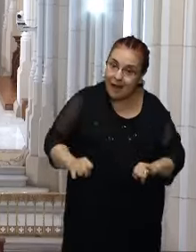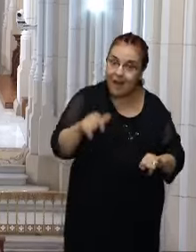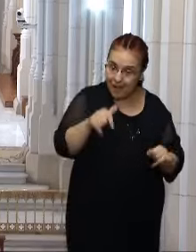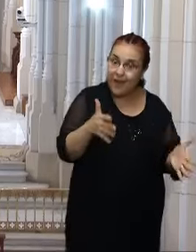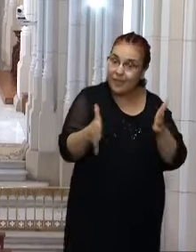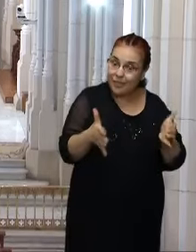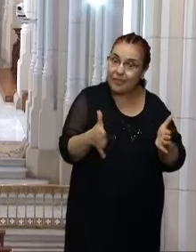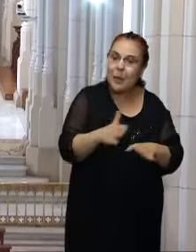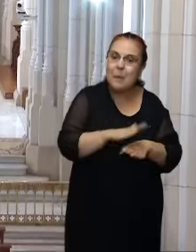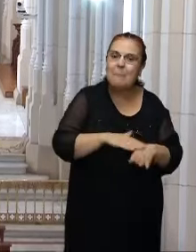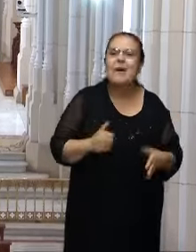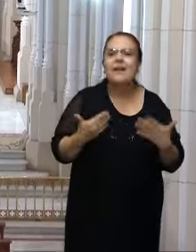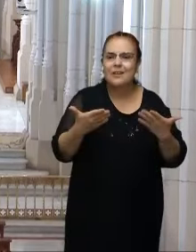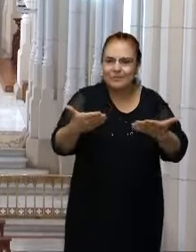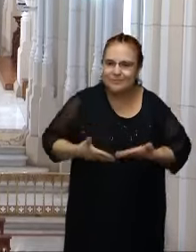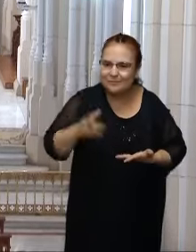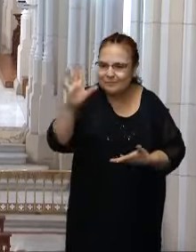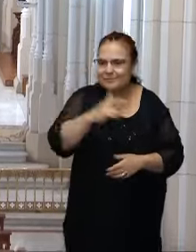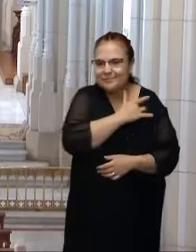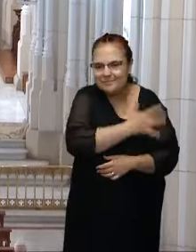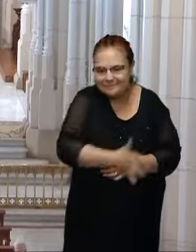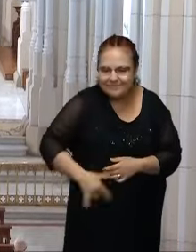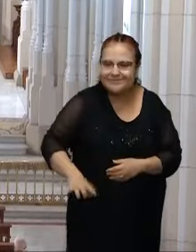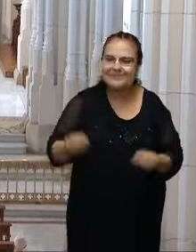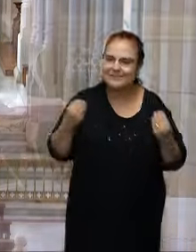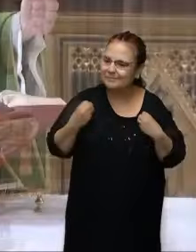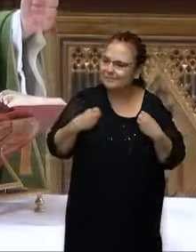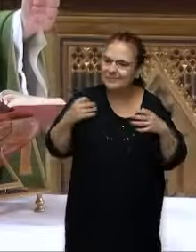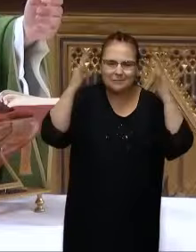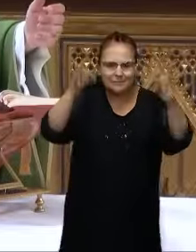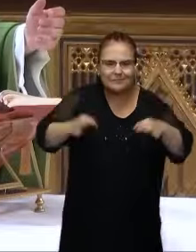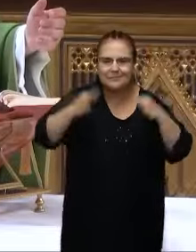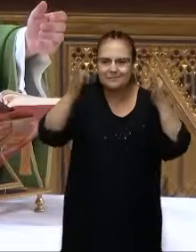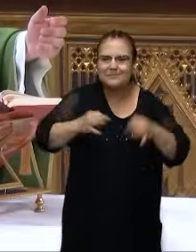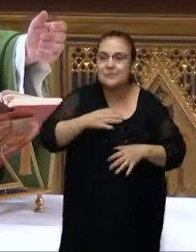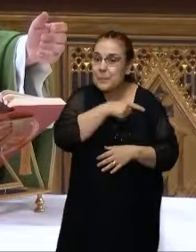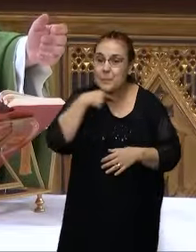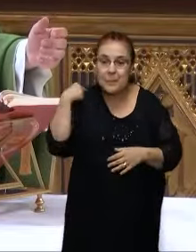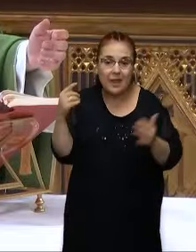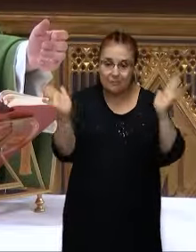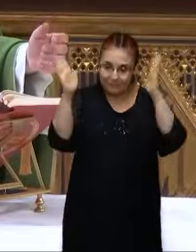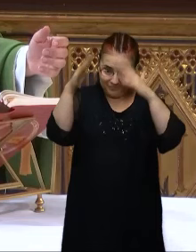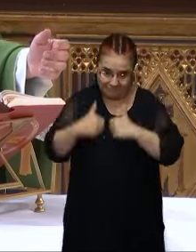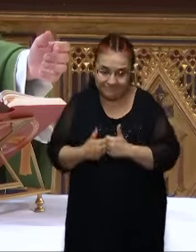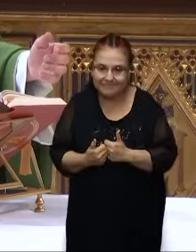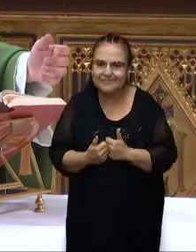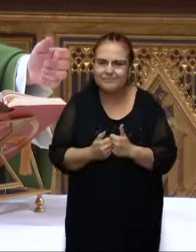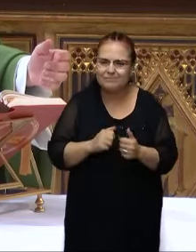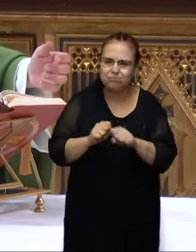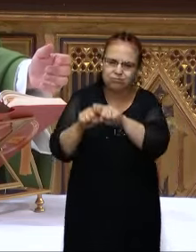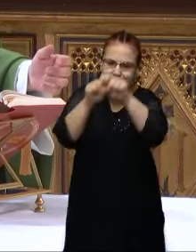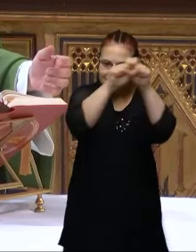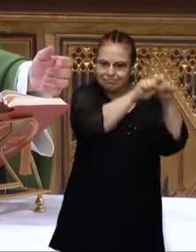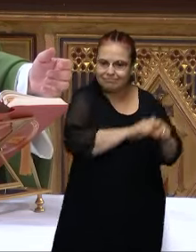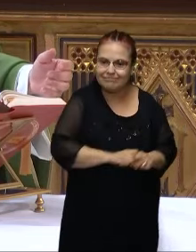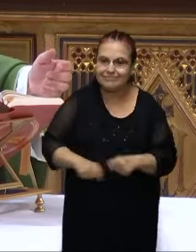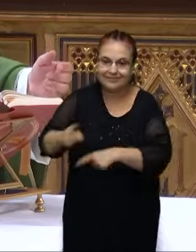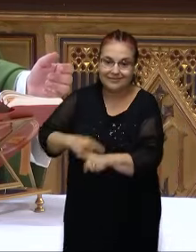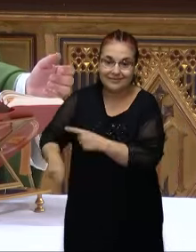en nuestros días, para que, ayudados por tu misericordia, vivamos siempre libres de pecado y protegidos de